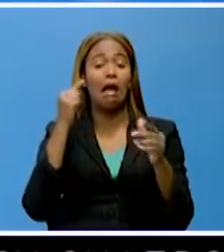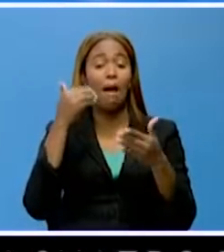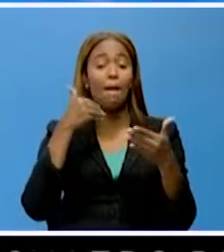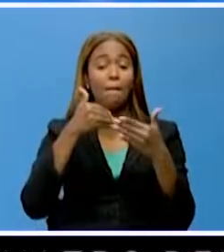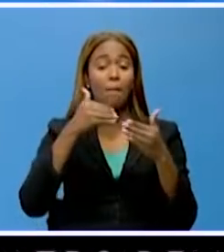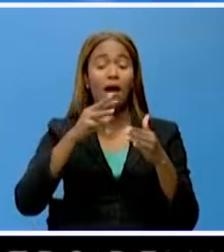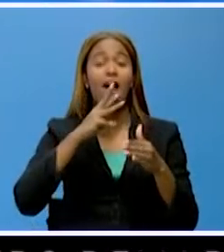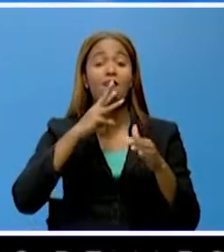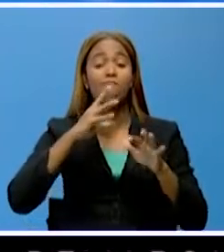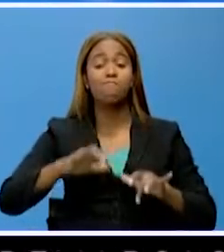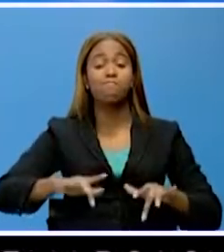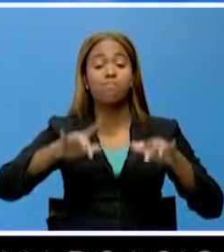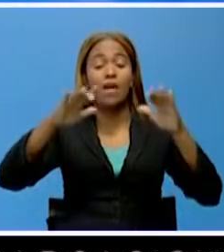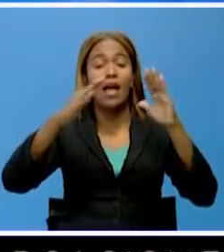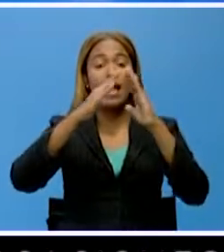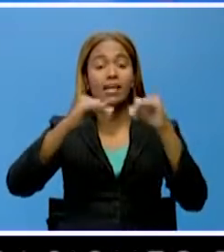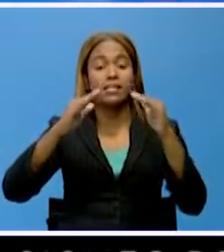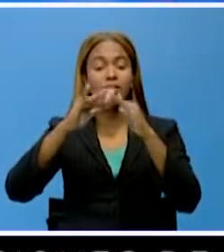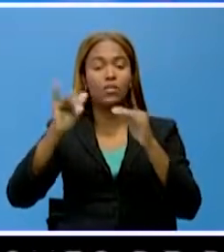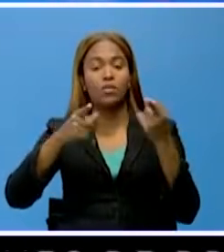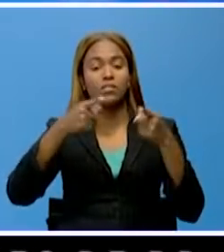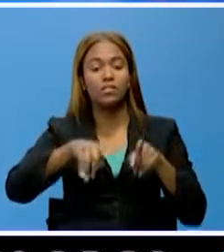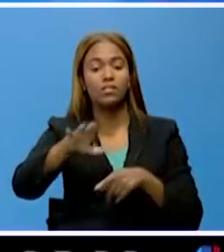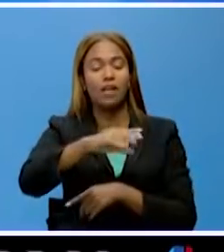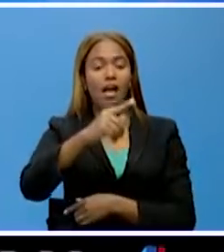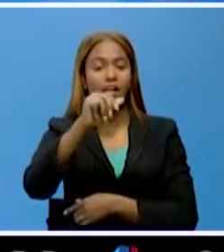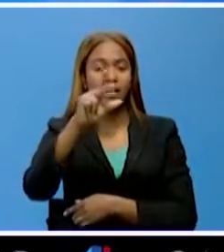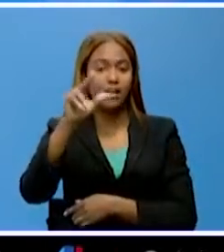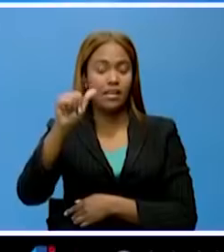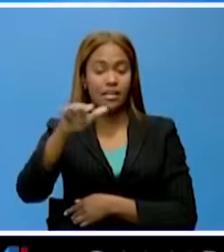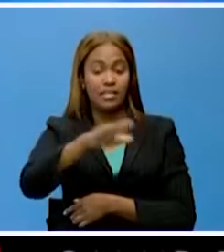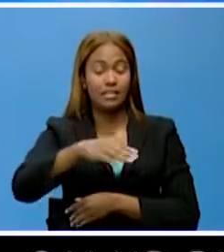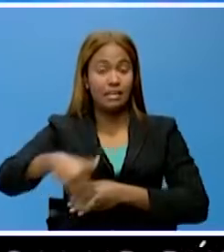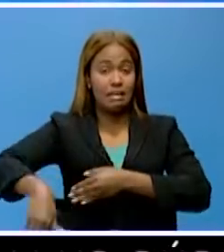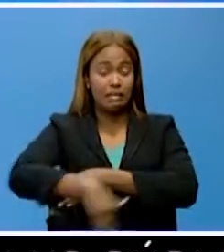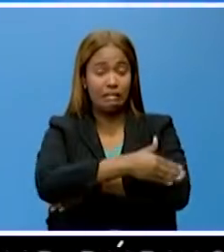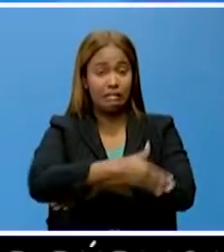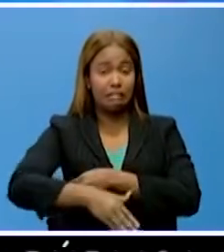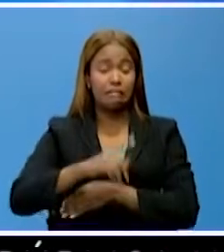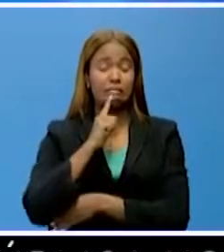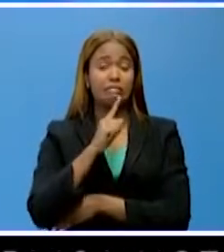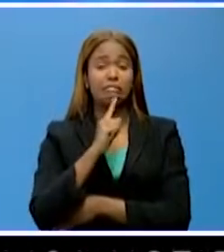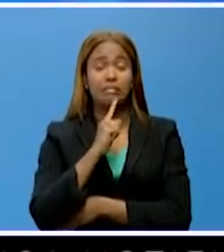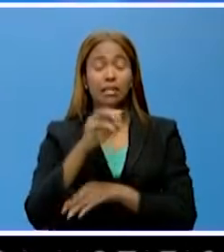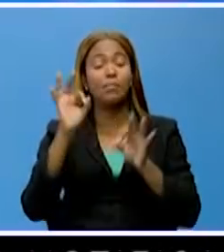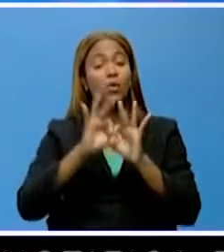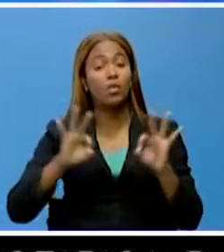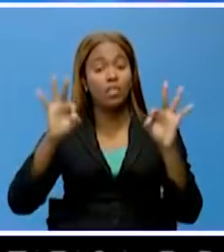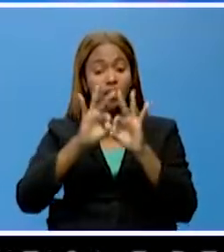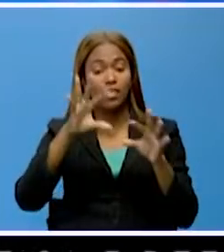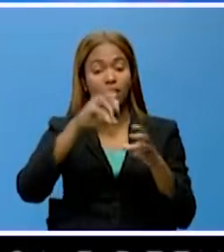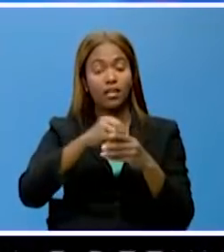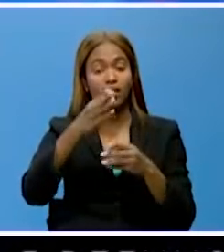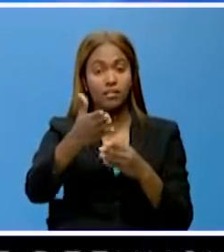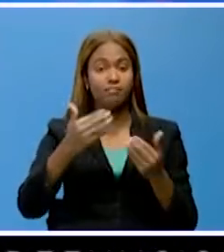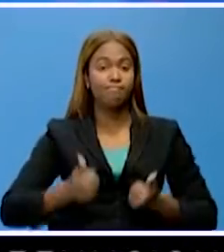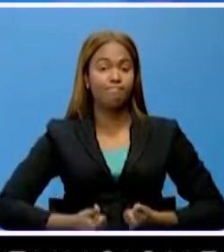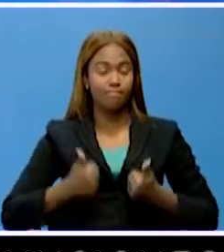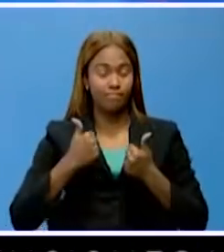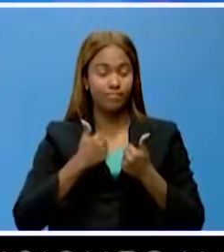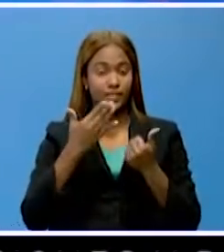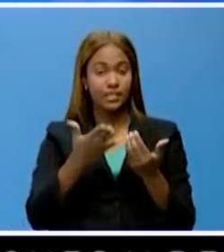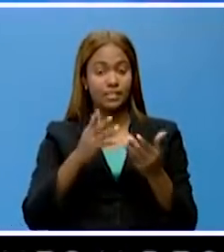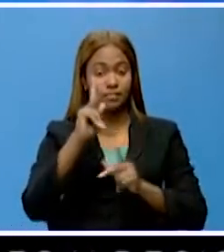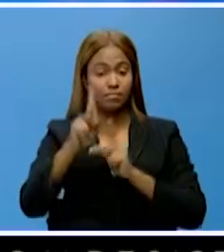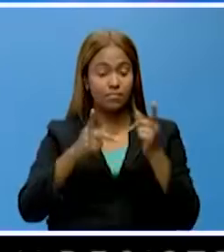inundar poblados y barrios como el caso de La Gallera. Esta calle, pues, la verdad que es importante dentro de esta comarca, ¿no? Esta